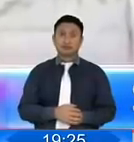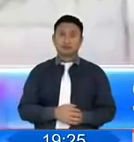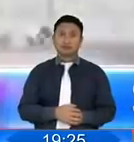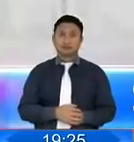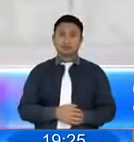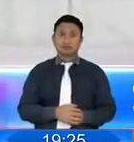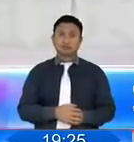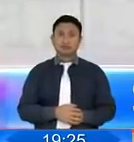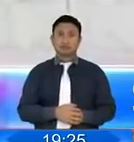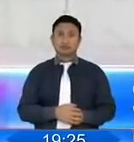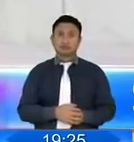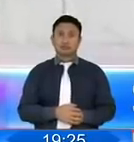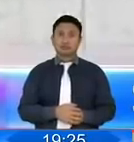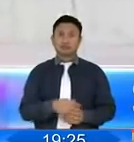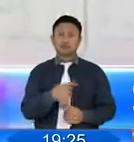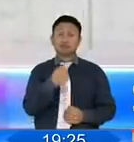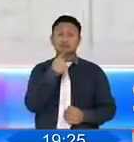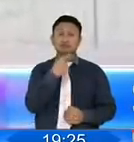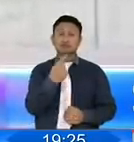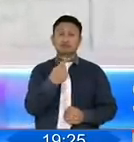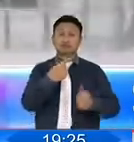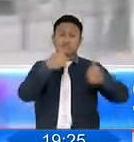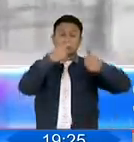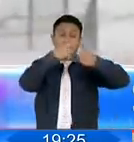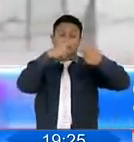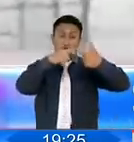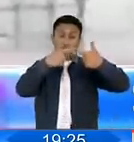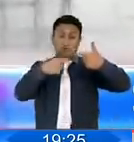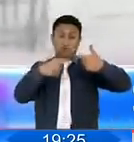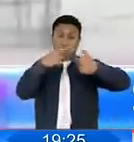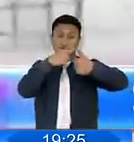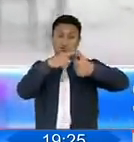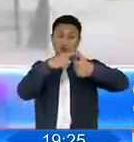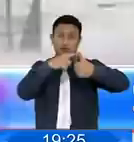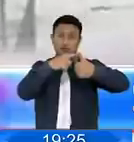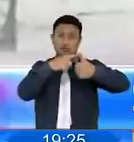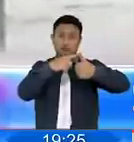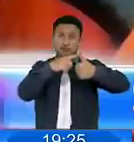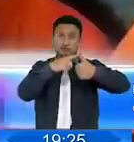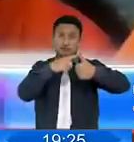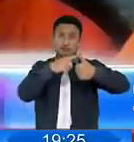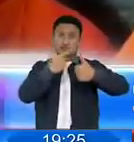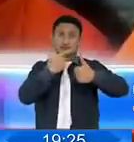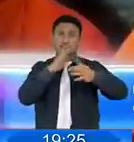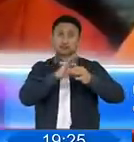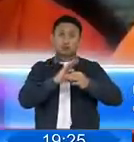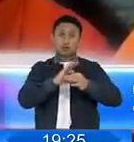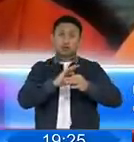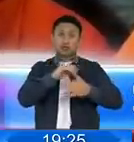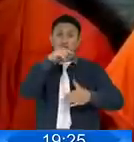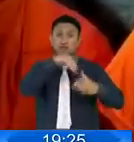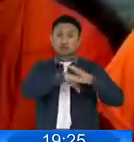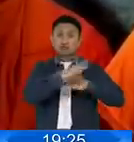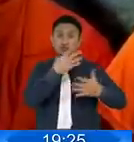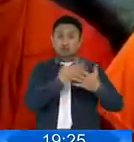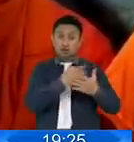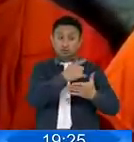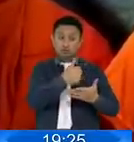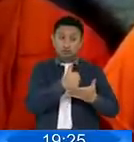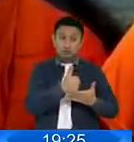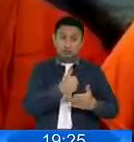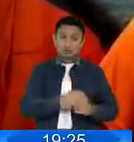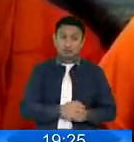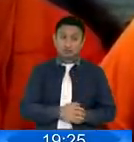Dos fueron las peticiones que los privados de la libertad solicitaban. La primera: tenemos compañeros PPL pasados con su beneficio y sin embargo